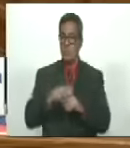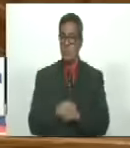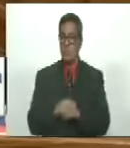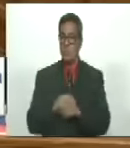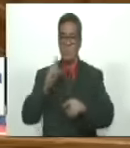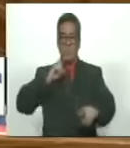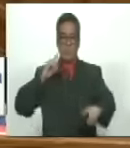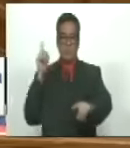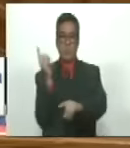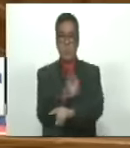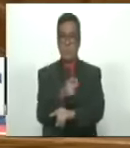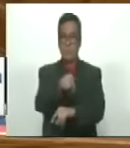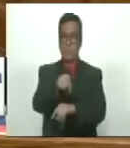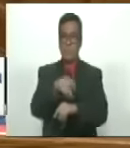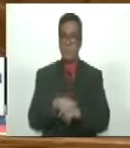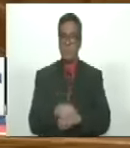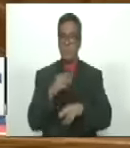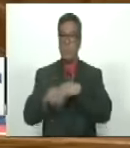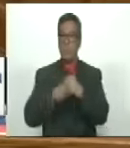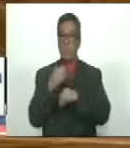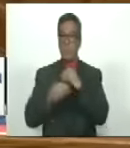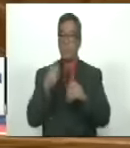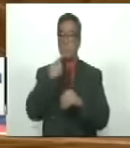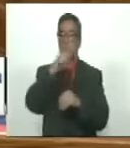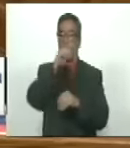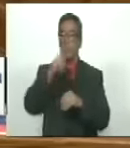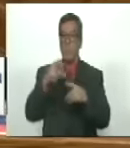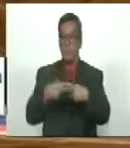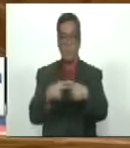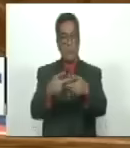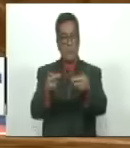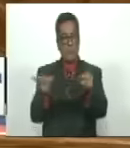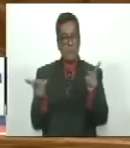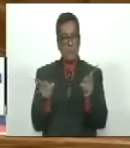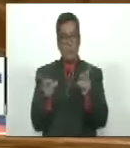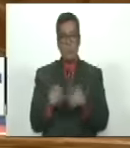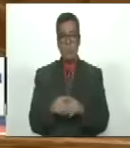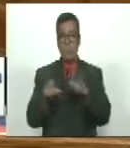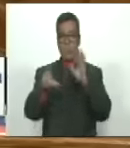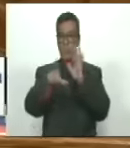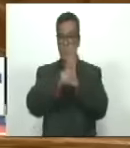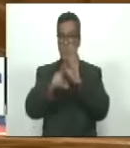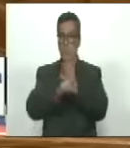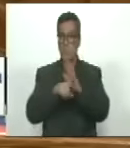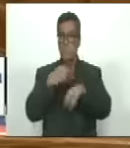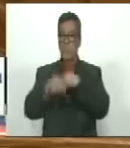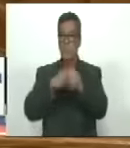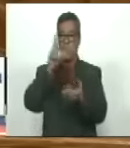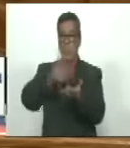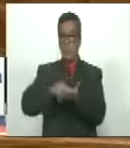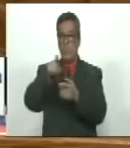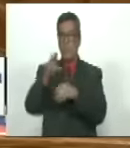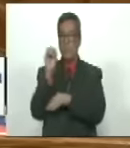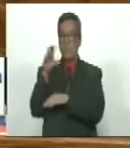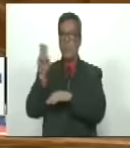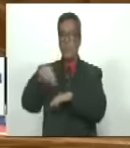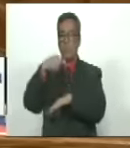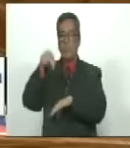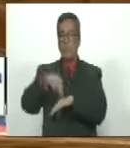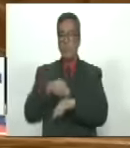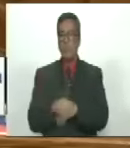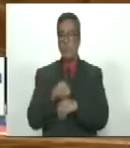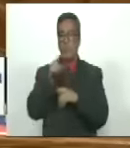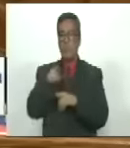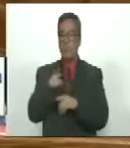la obligación de hacer la consulta pública de las leyes que van a ser aprobadas por esta Asamblea Nacional.